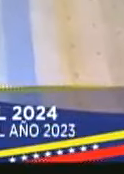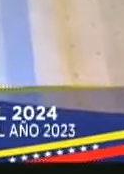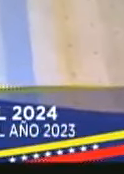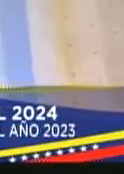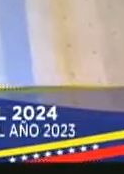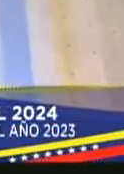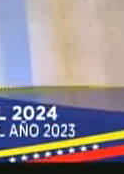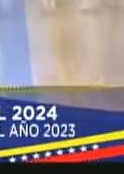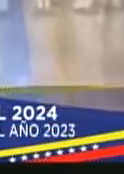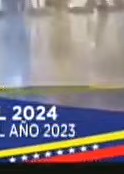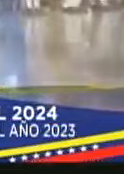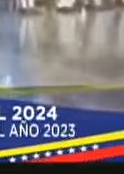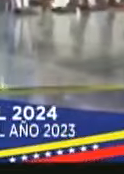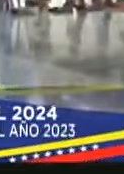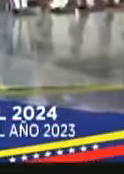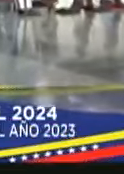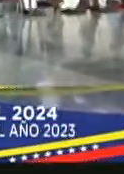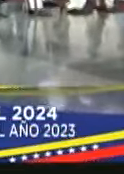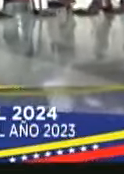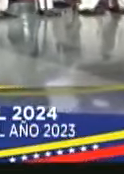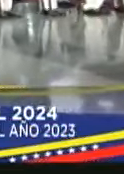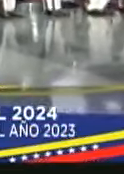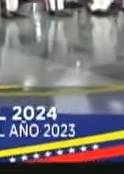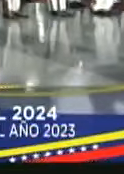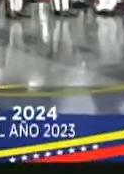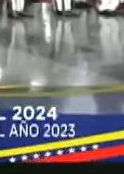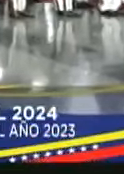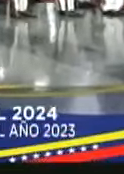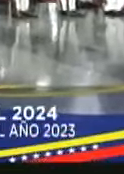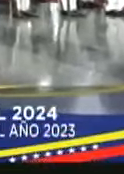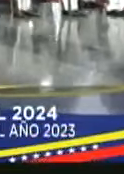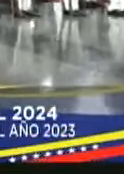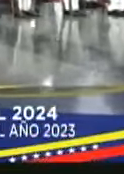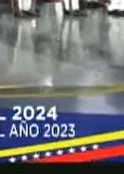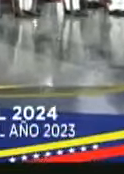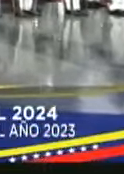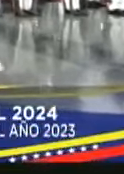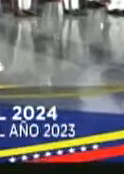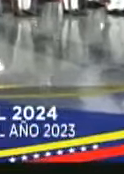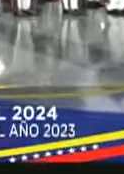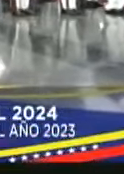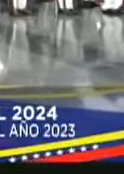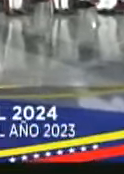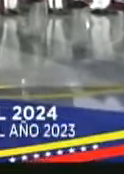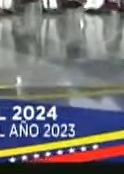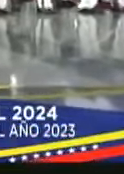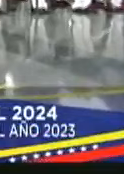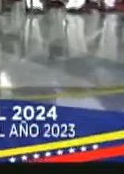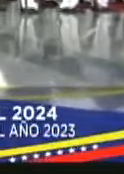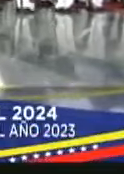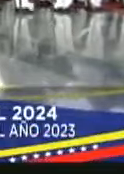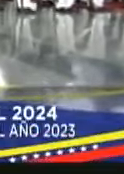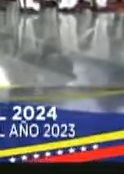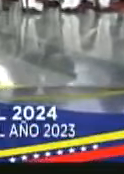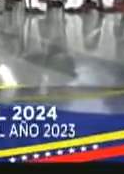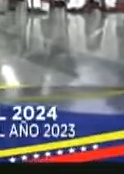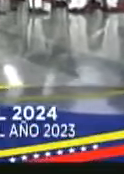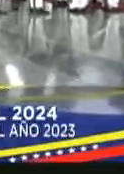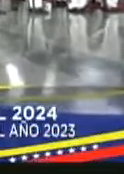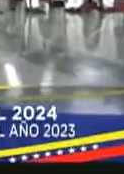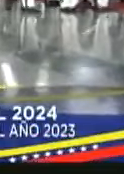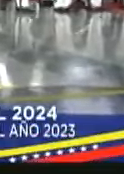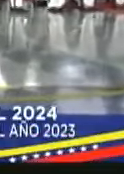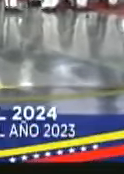humanos. Durante la sesión solemne, importante recordar de la apertura judicial del 2023, el presidente Nicolás